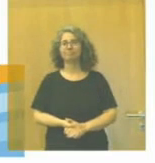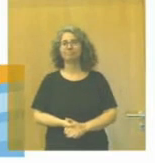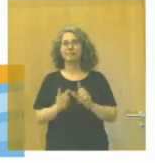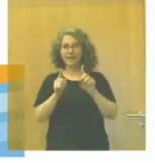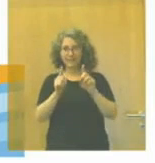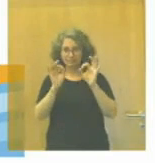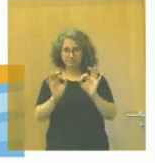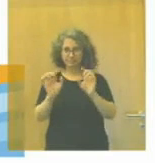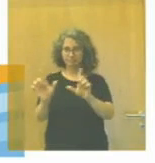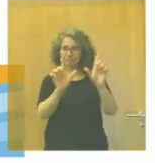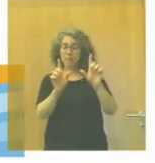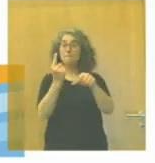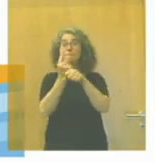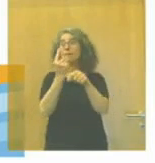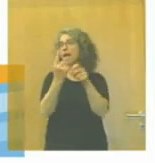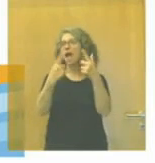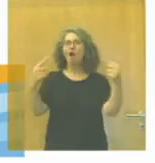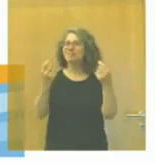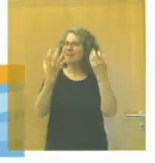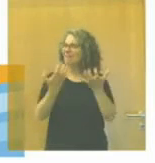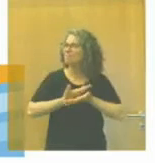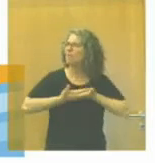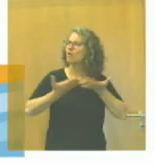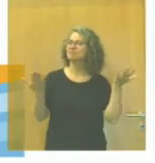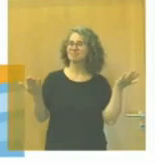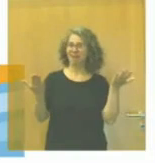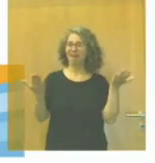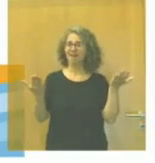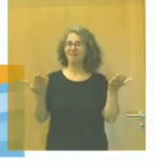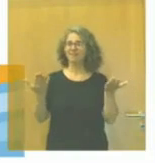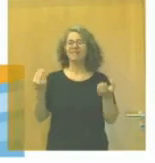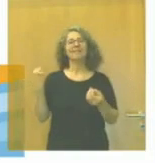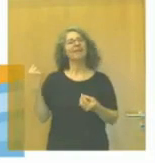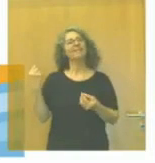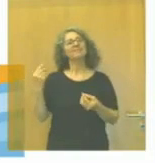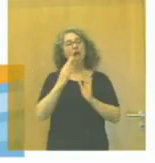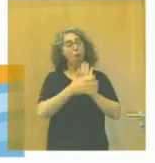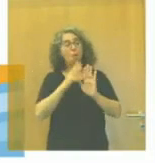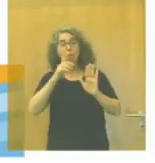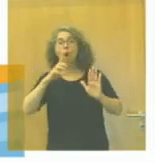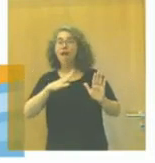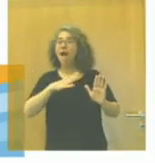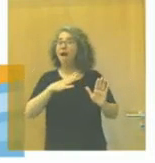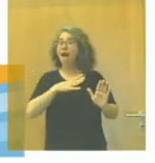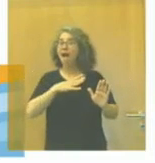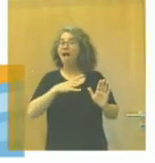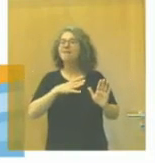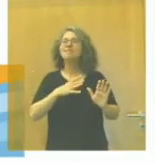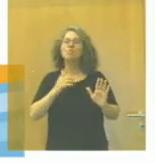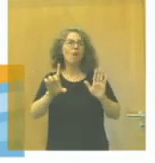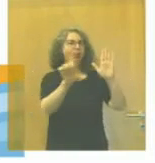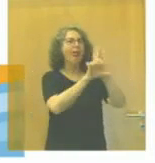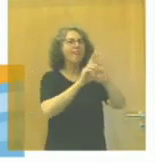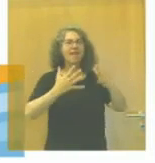Esa. La primera cosa que quiero mostrarles es el Uruguay cuenta con una ley